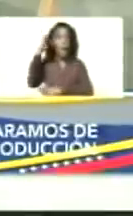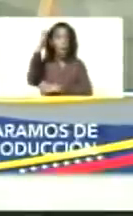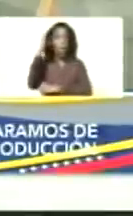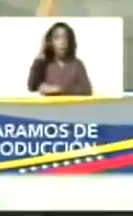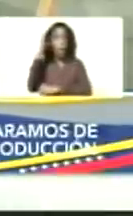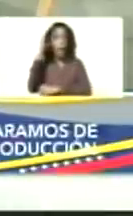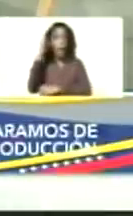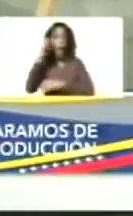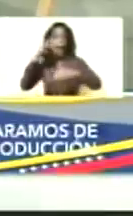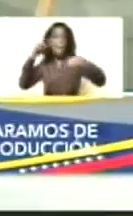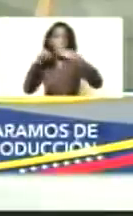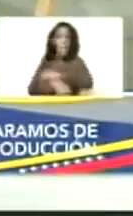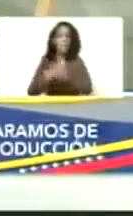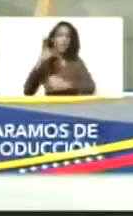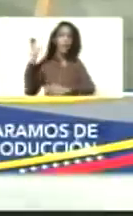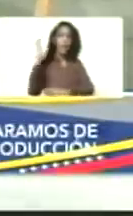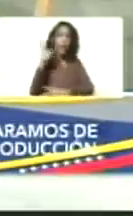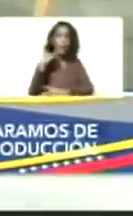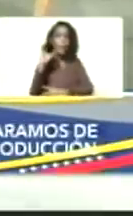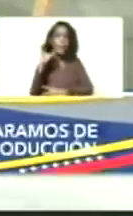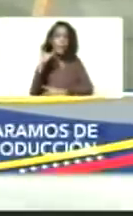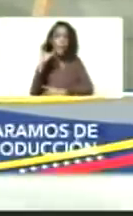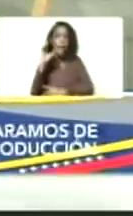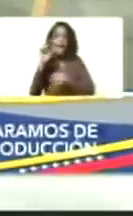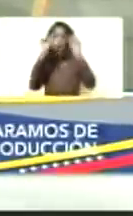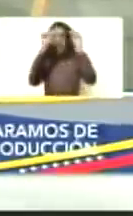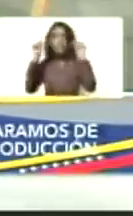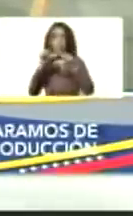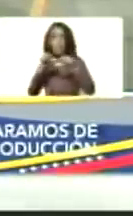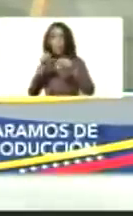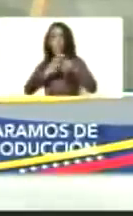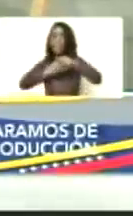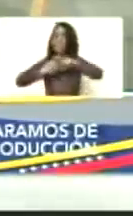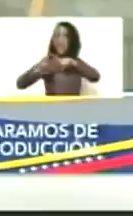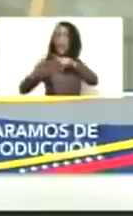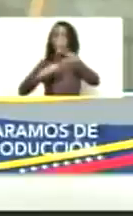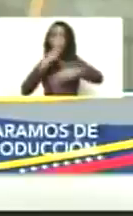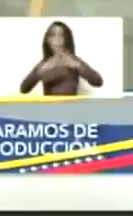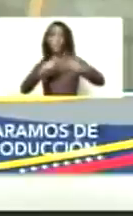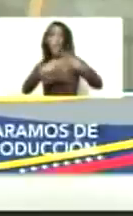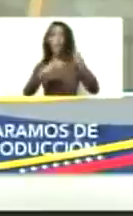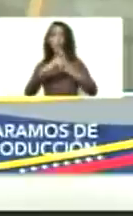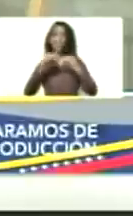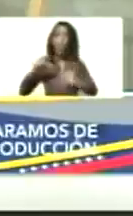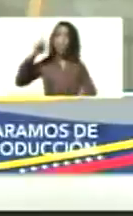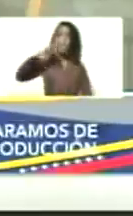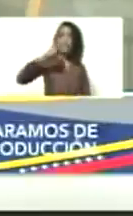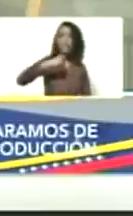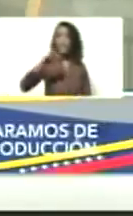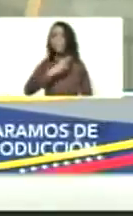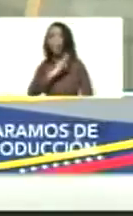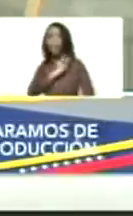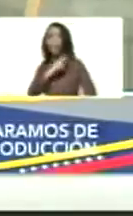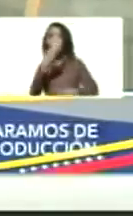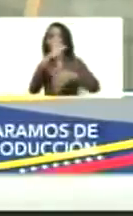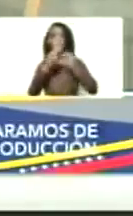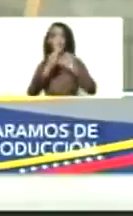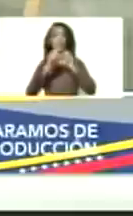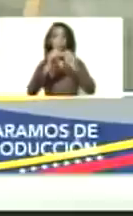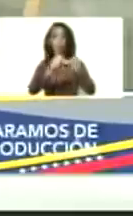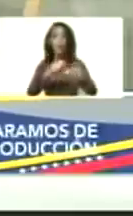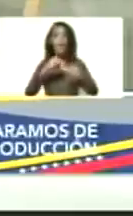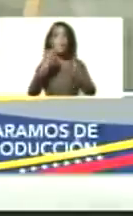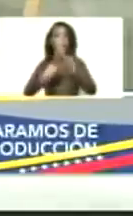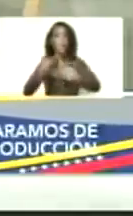El metro de Caracas y los sistemas ferroviarios producirán todo lo que necesitan para mantener el servicio para el